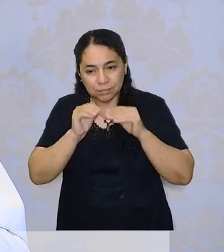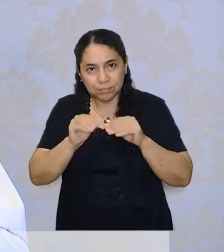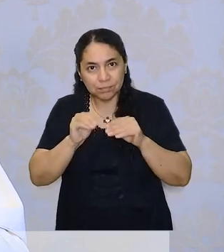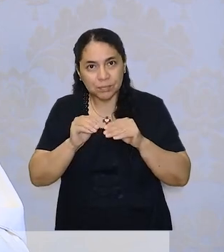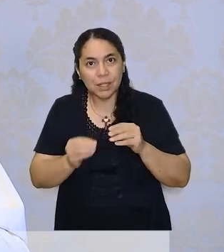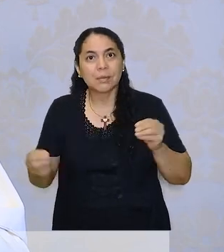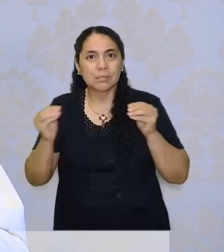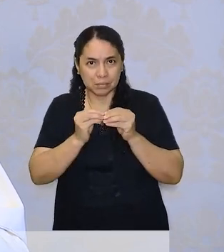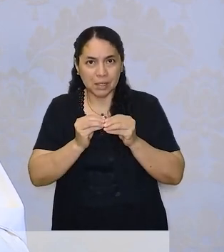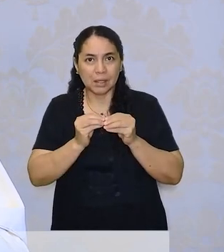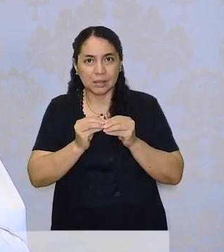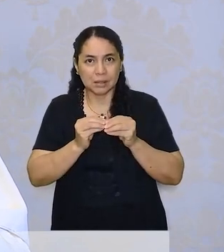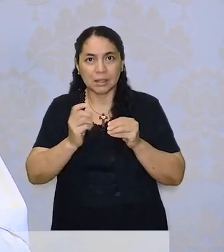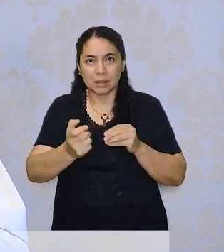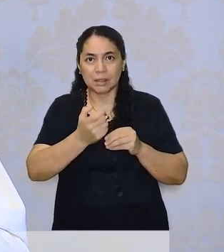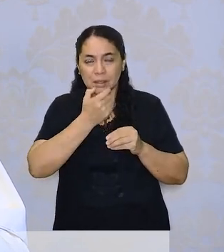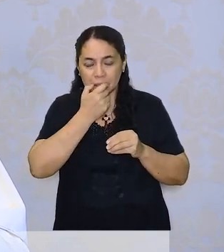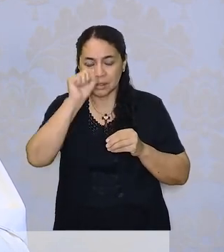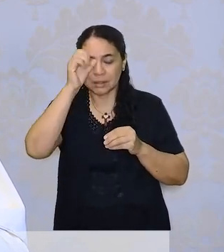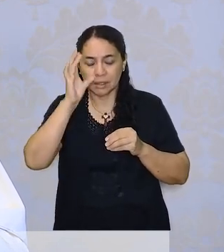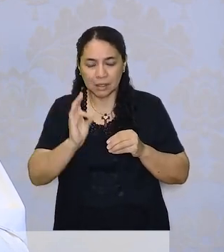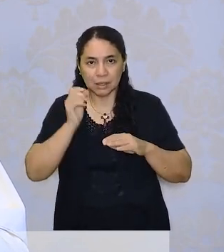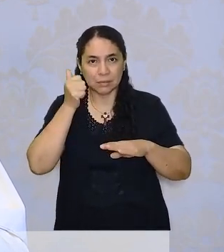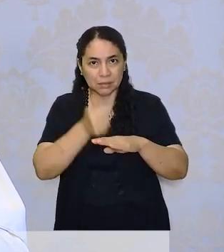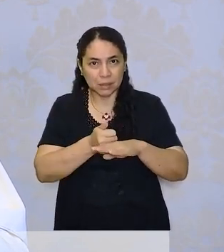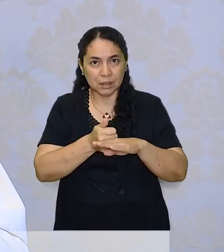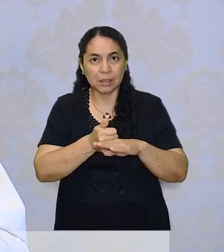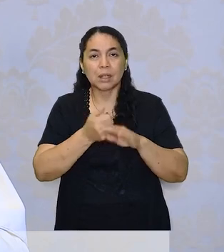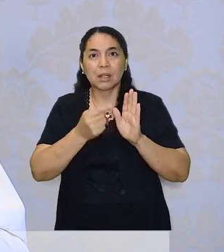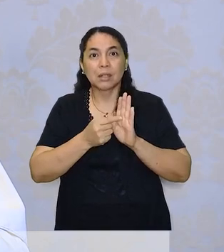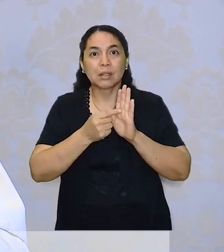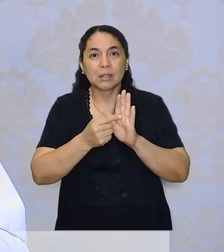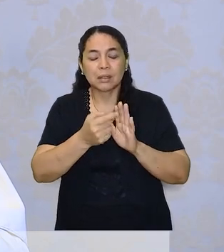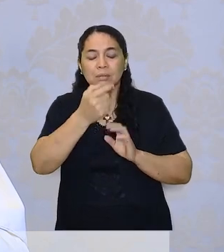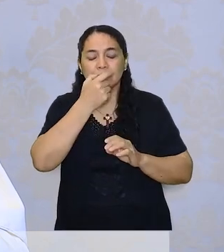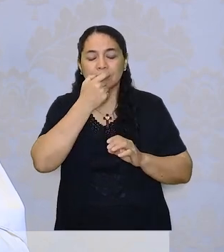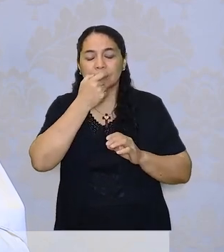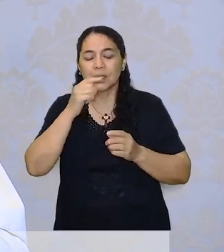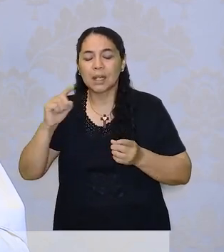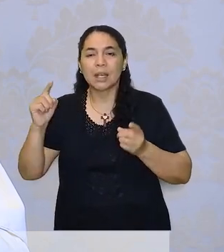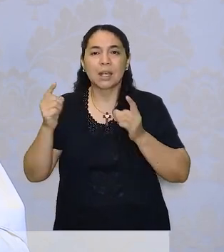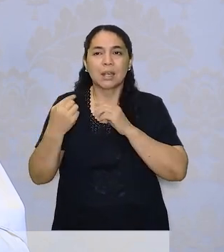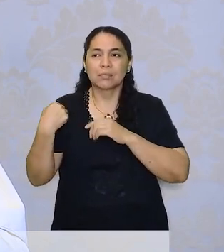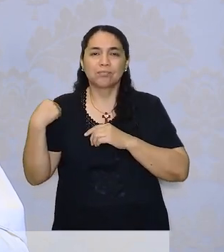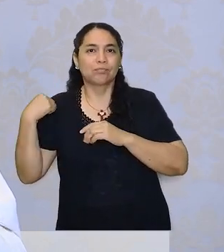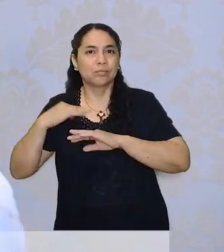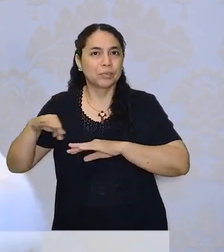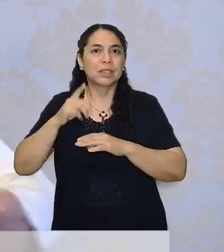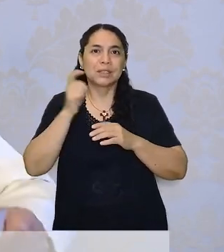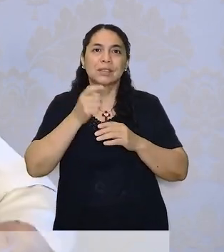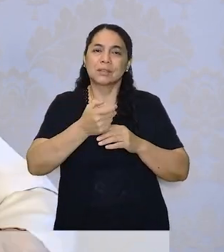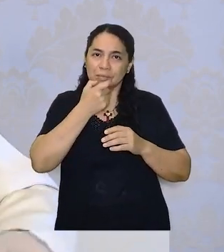a acercarse lo más posible al sacramento del altar, a rebelarse comulgando.